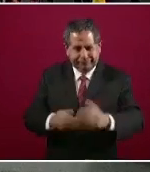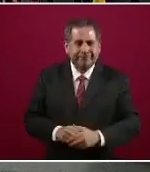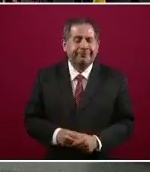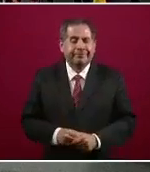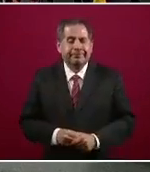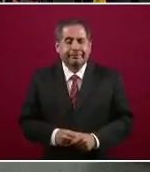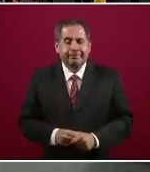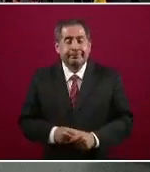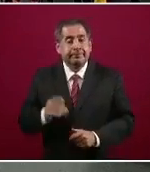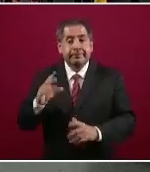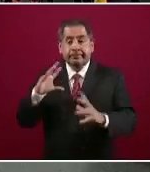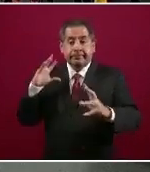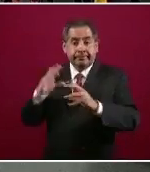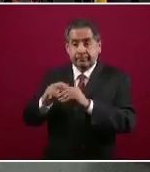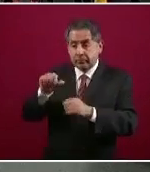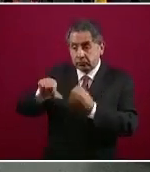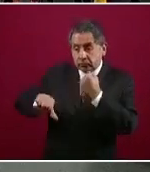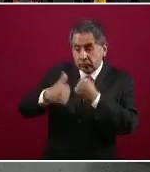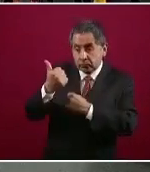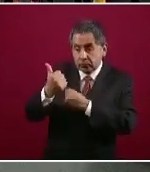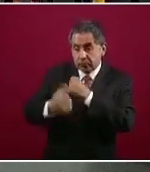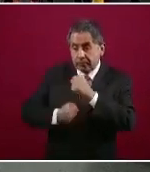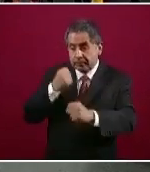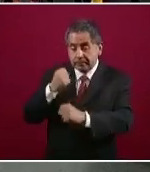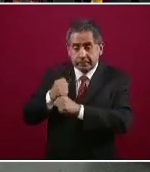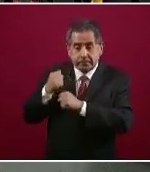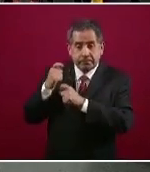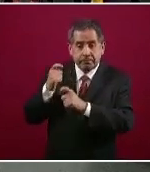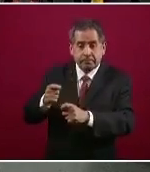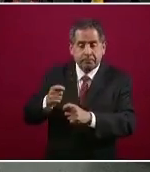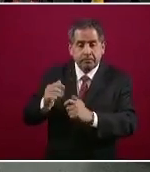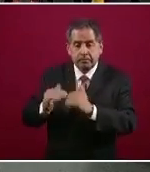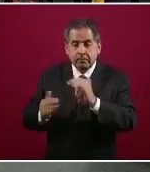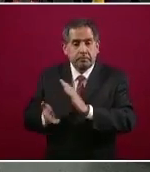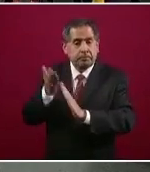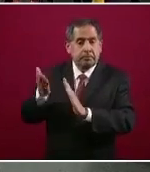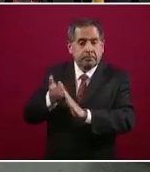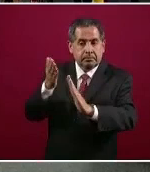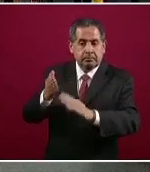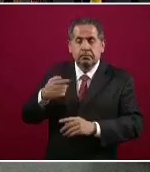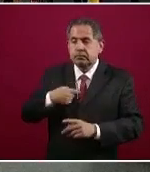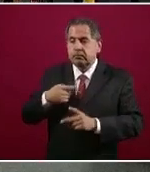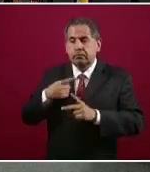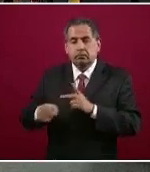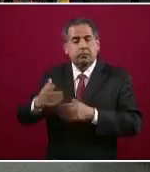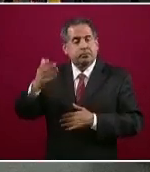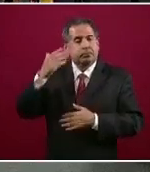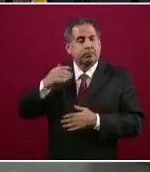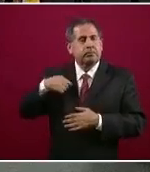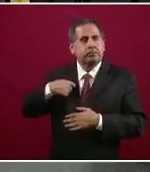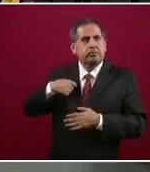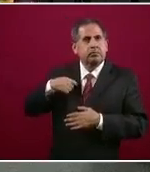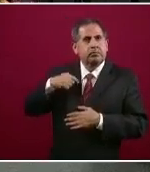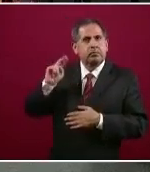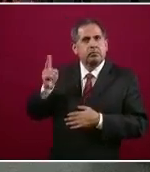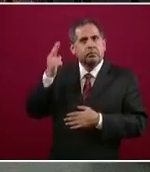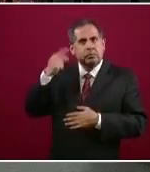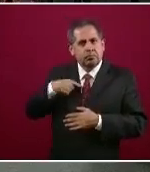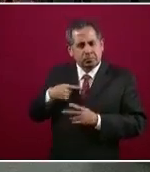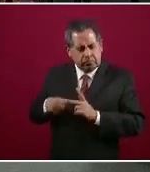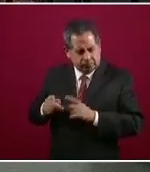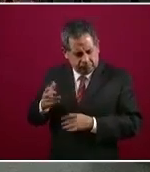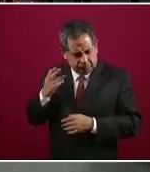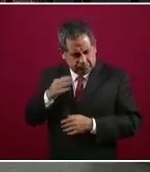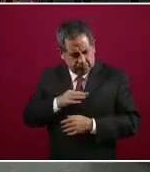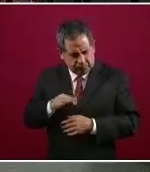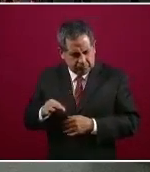Bueno, tardó 11 años en construirse. A mí lo que me tocó también es el inicio en la universidad hace,